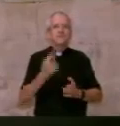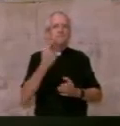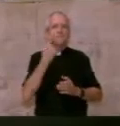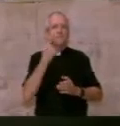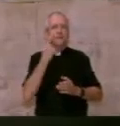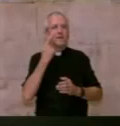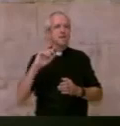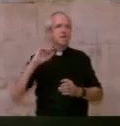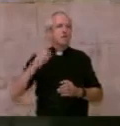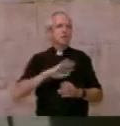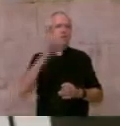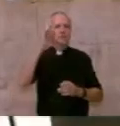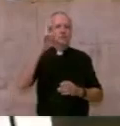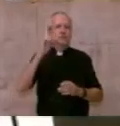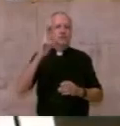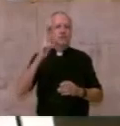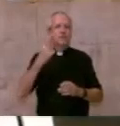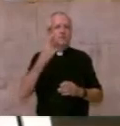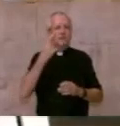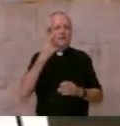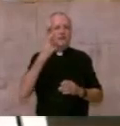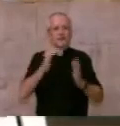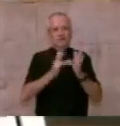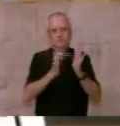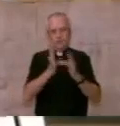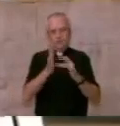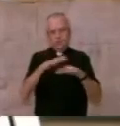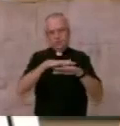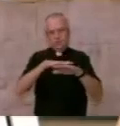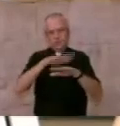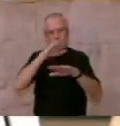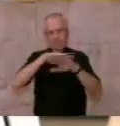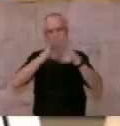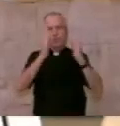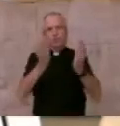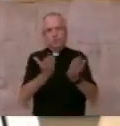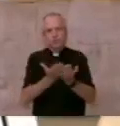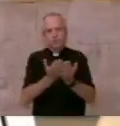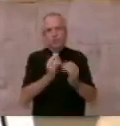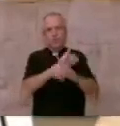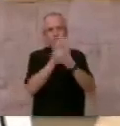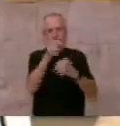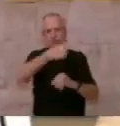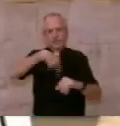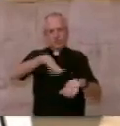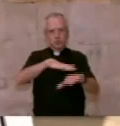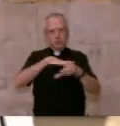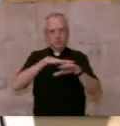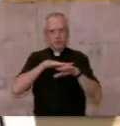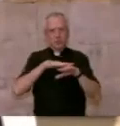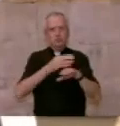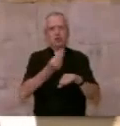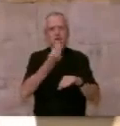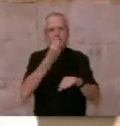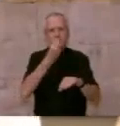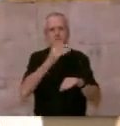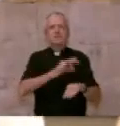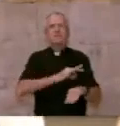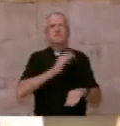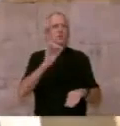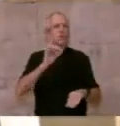Mireu l'anyell de Déu, mireu el que lleva el pecat del món. Este es el Cordero de Dios Feliços que quita el pecado del mundo.